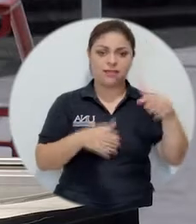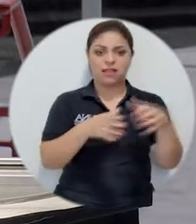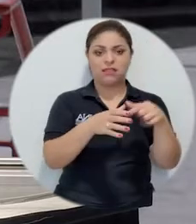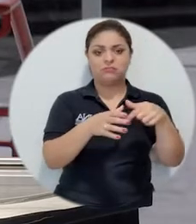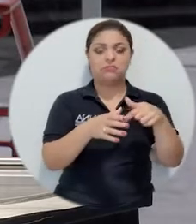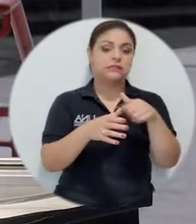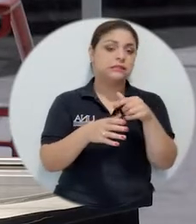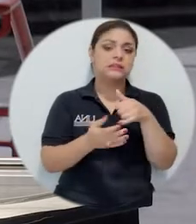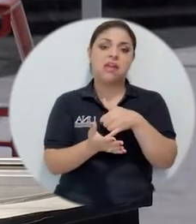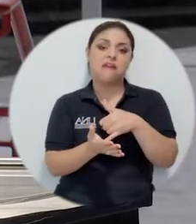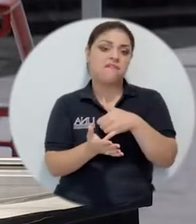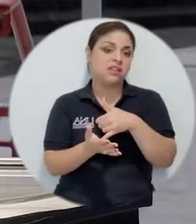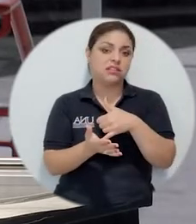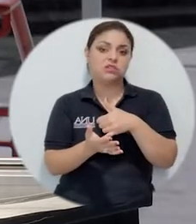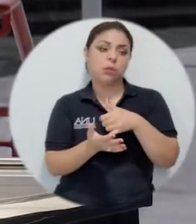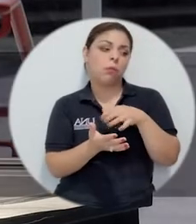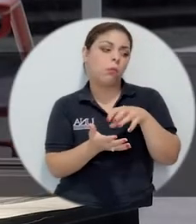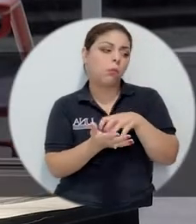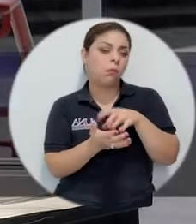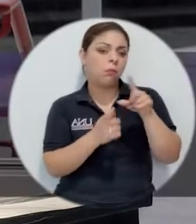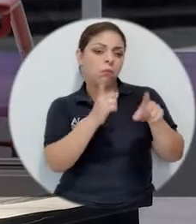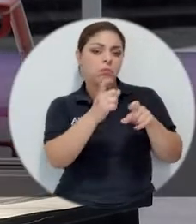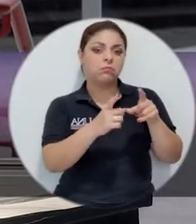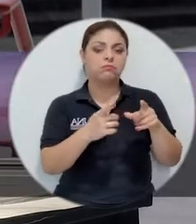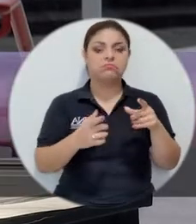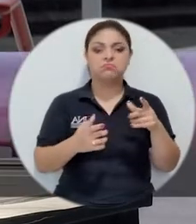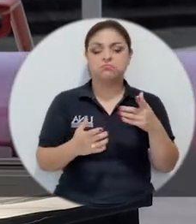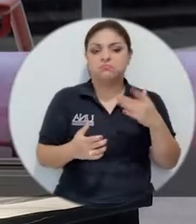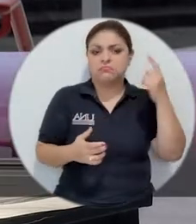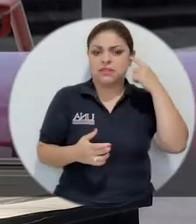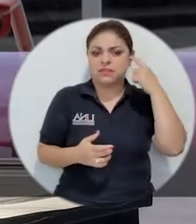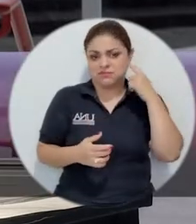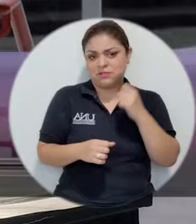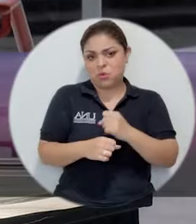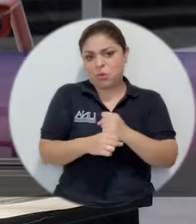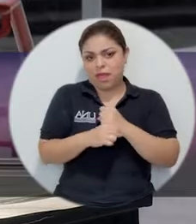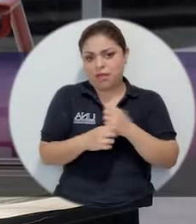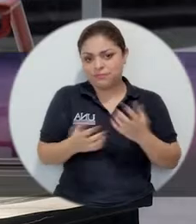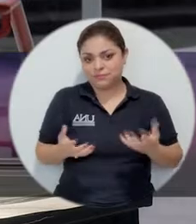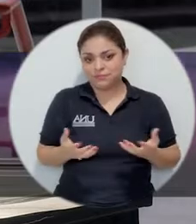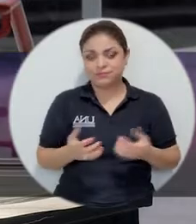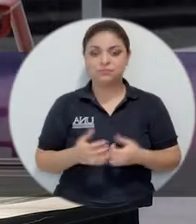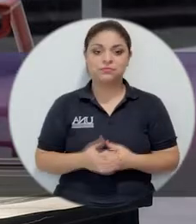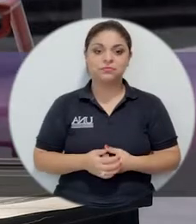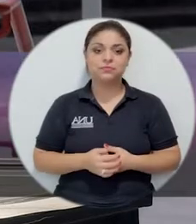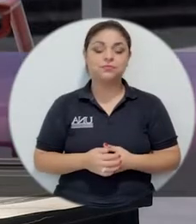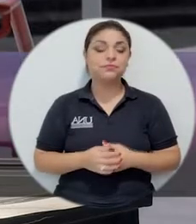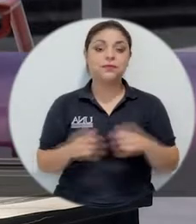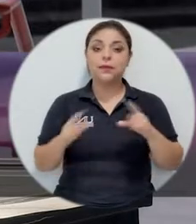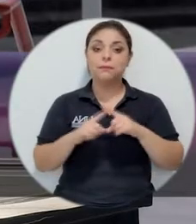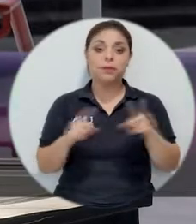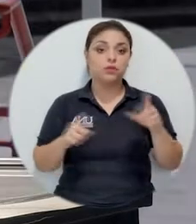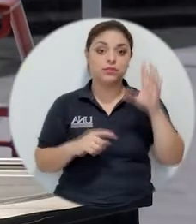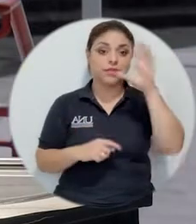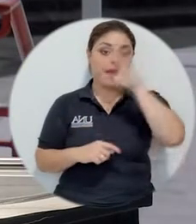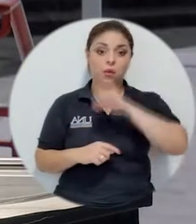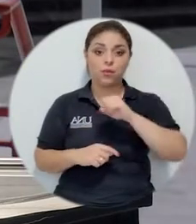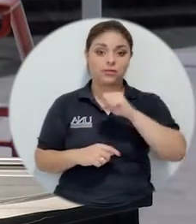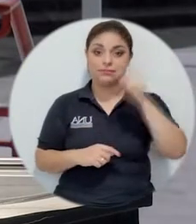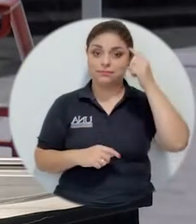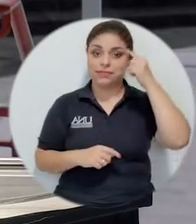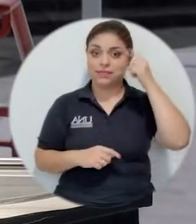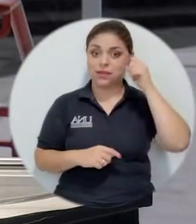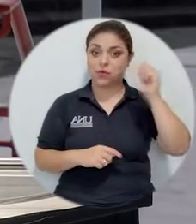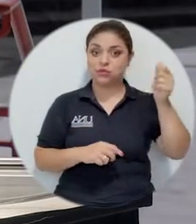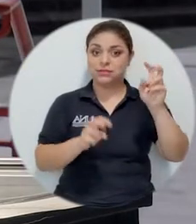muy cuestionados, eso es una garantía para su seguridad. Y no se da cuenta que, si no piensa en esos